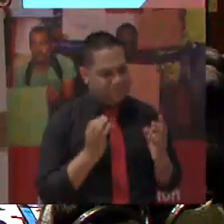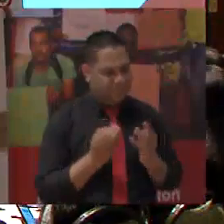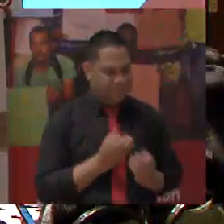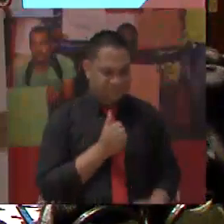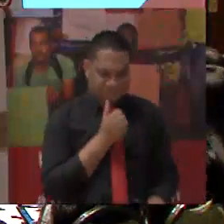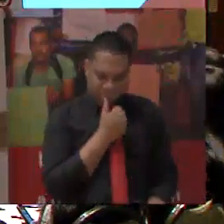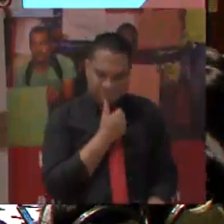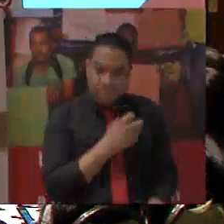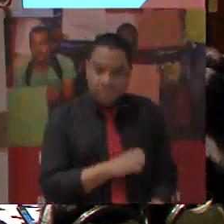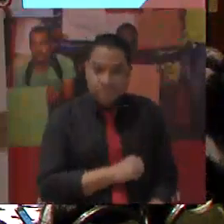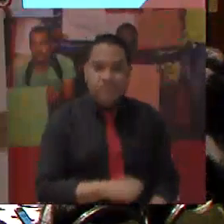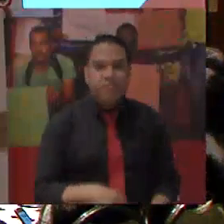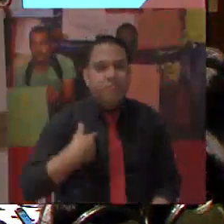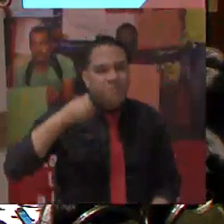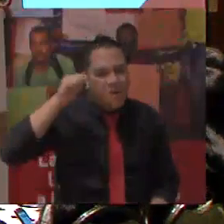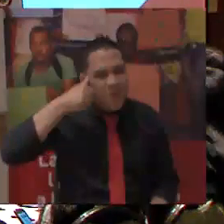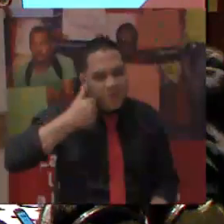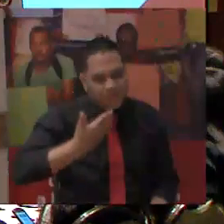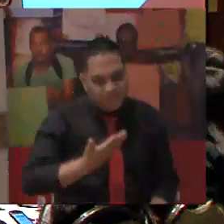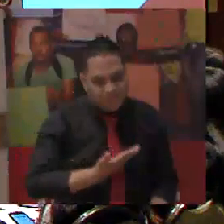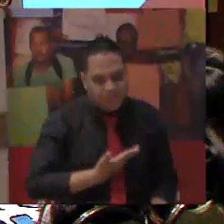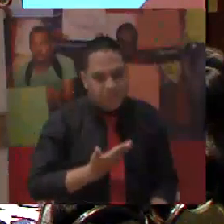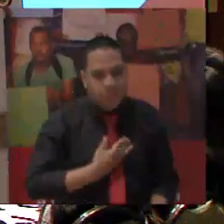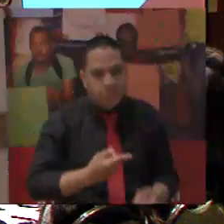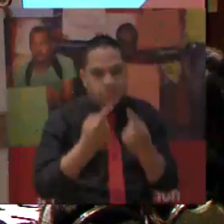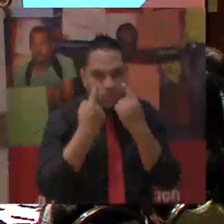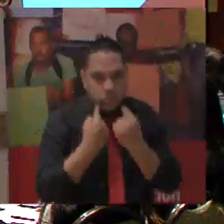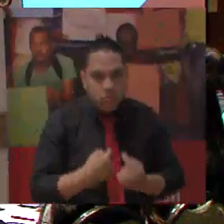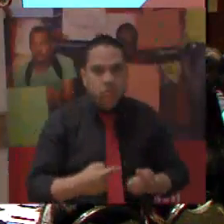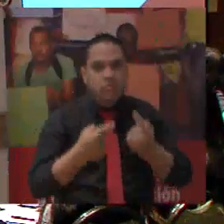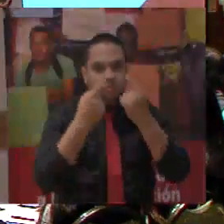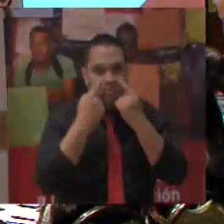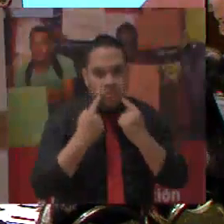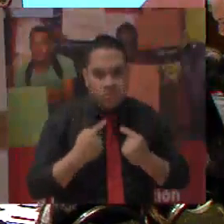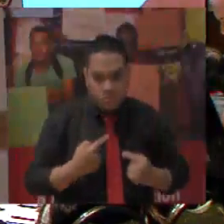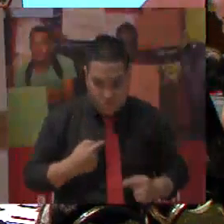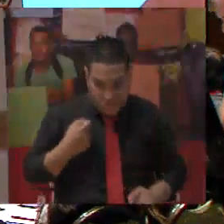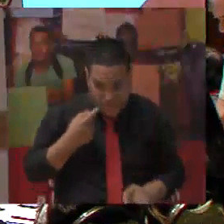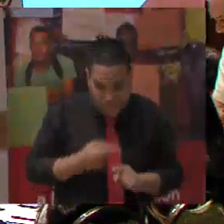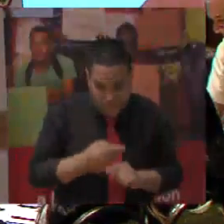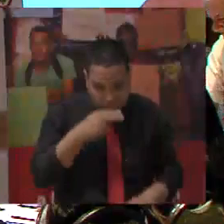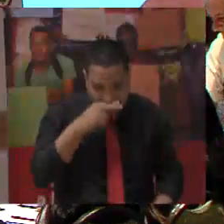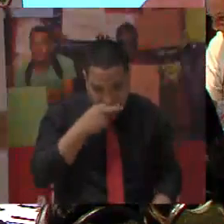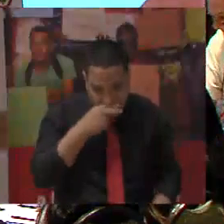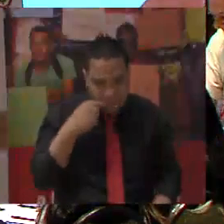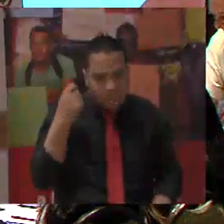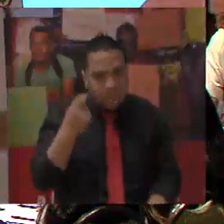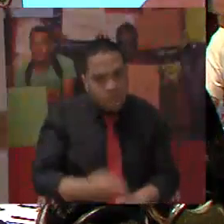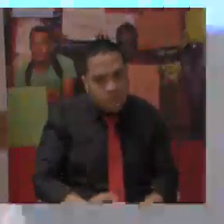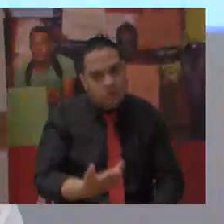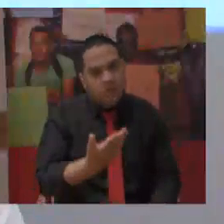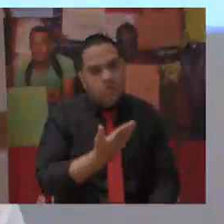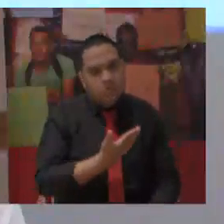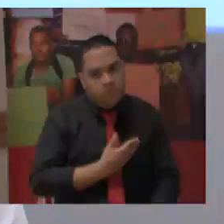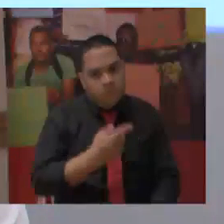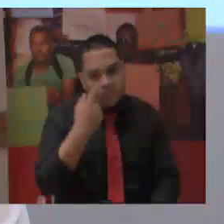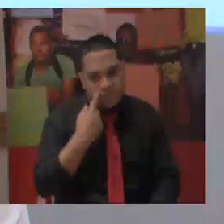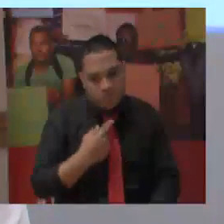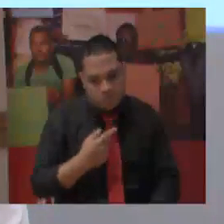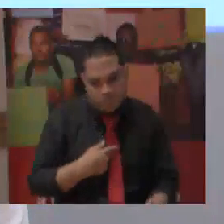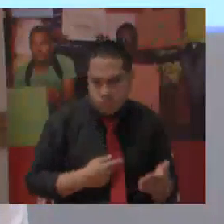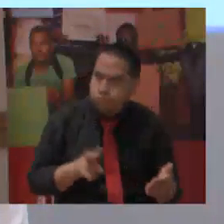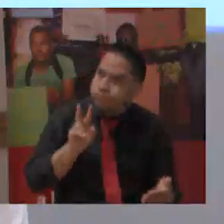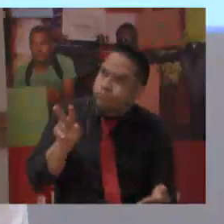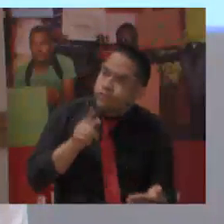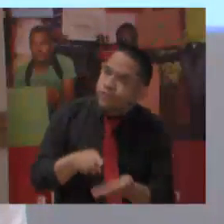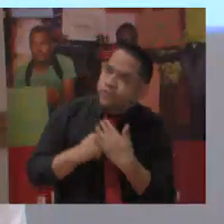familia. Yo recuerdo mucho a mi mamá, que lloraba mucho cuando yo era chiquito, porque es que la violencia era muy dura y pues nos